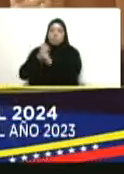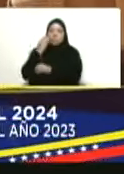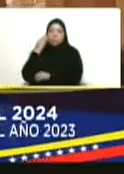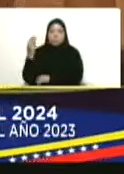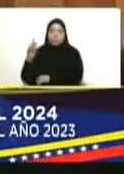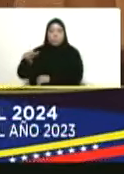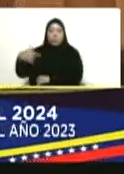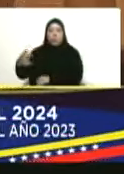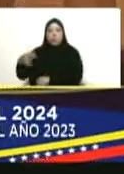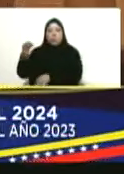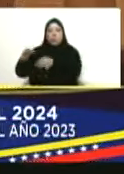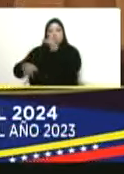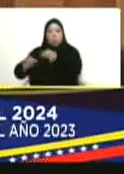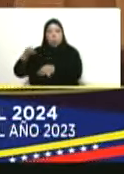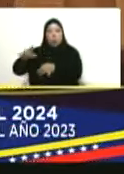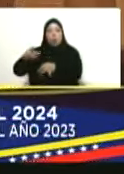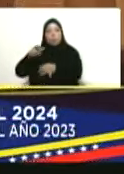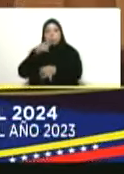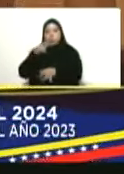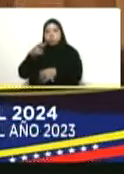Luego de la sentencia del tribunal